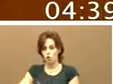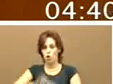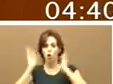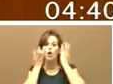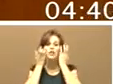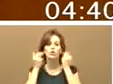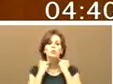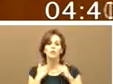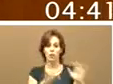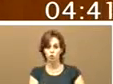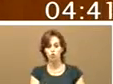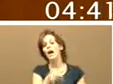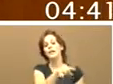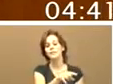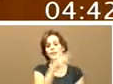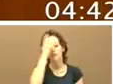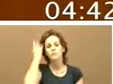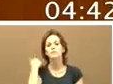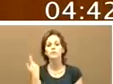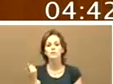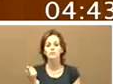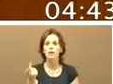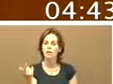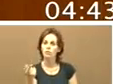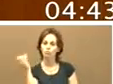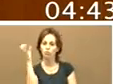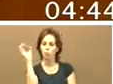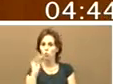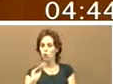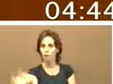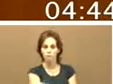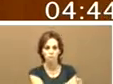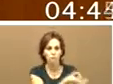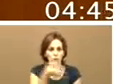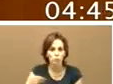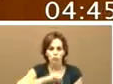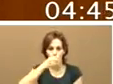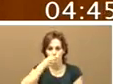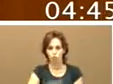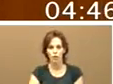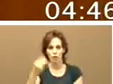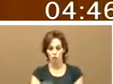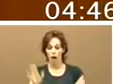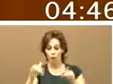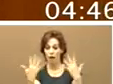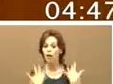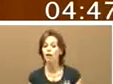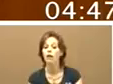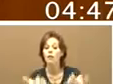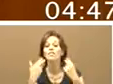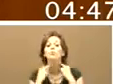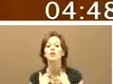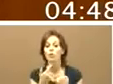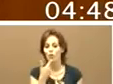Diputados, acabó con una intervención brillante diciéndole a los señores diputados del Congreso.